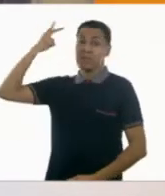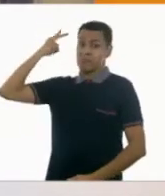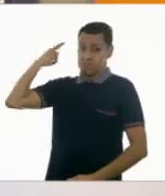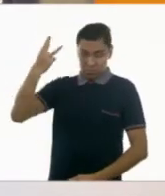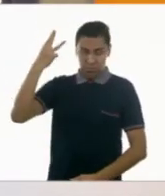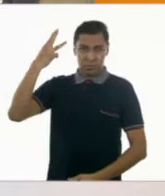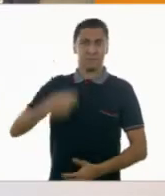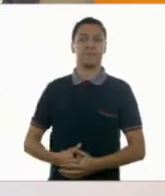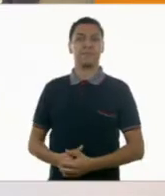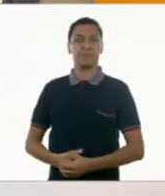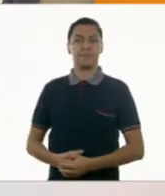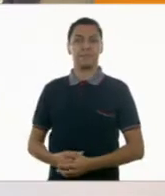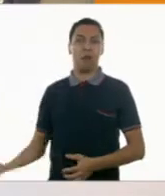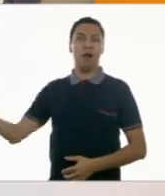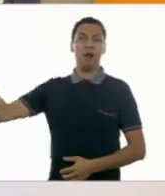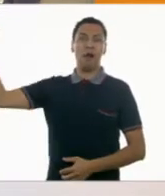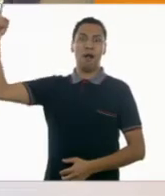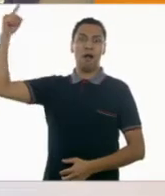1, 2, 3.